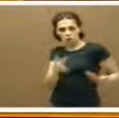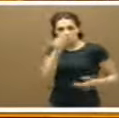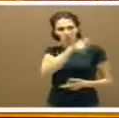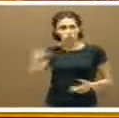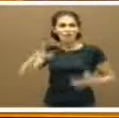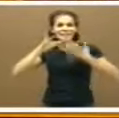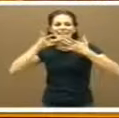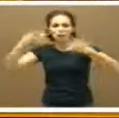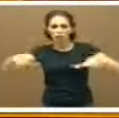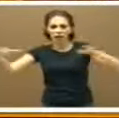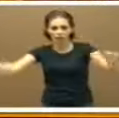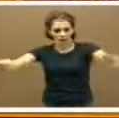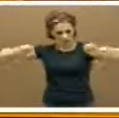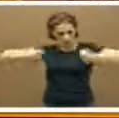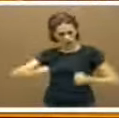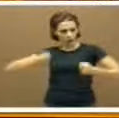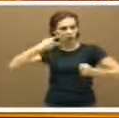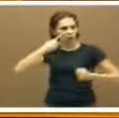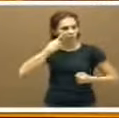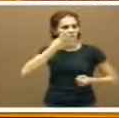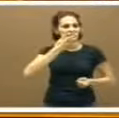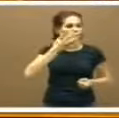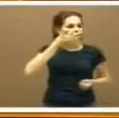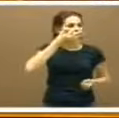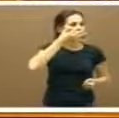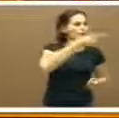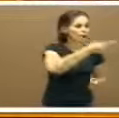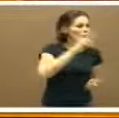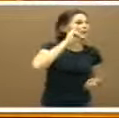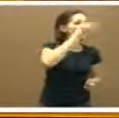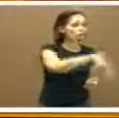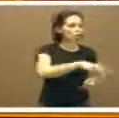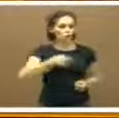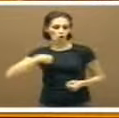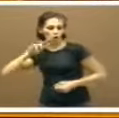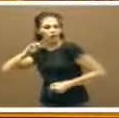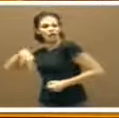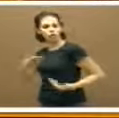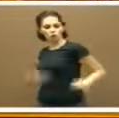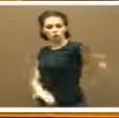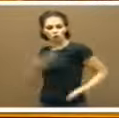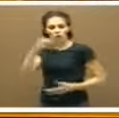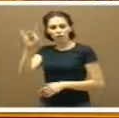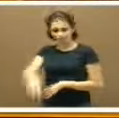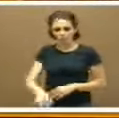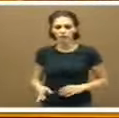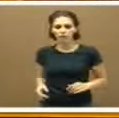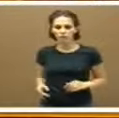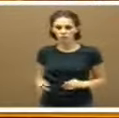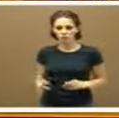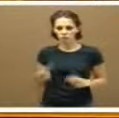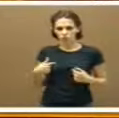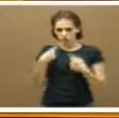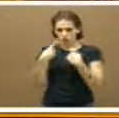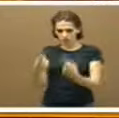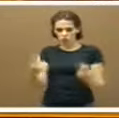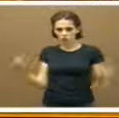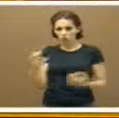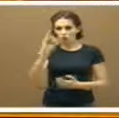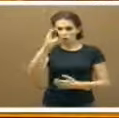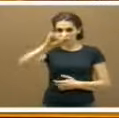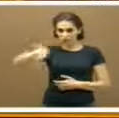neutrales, si es verdad lo que usted ha dicho o lo que yo he dicho. Digo que el